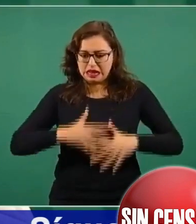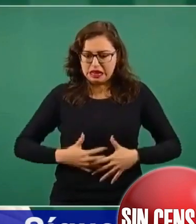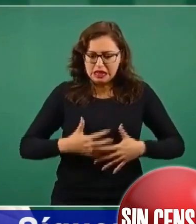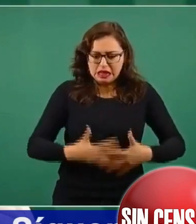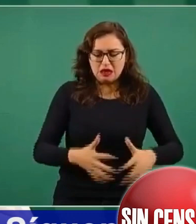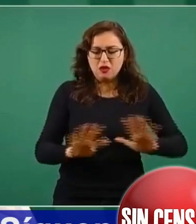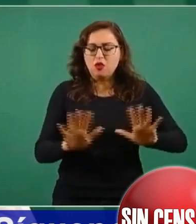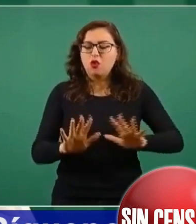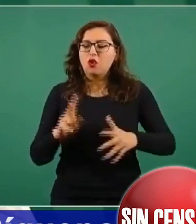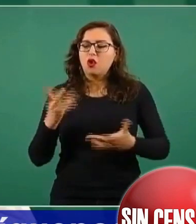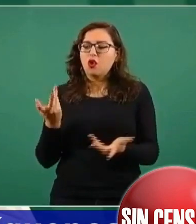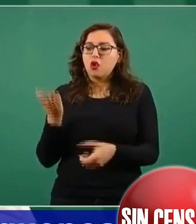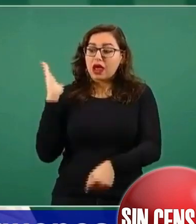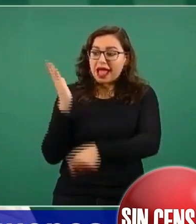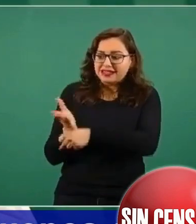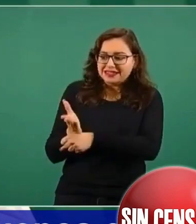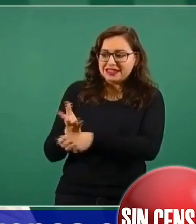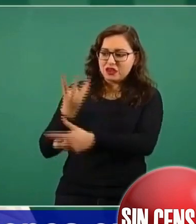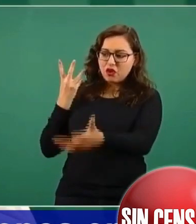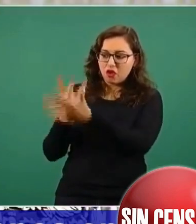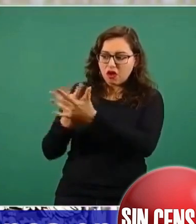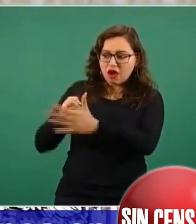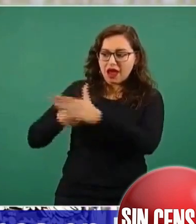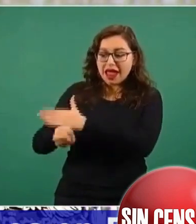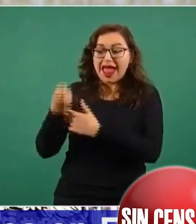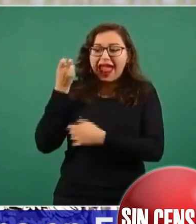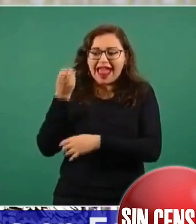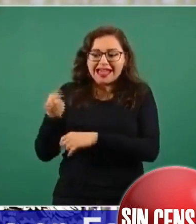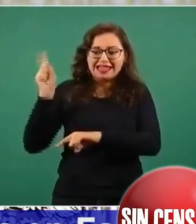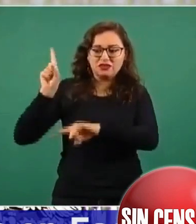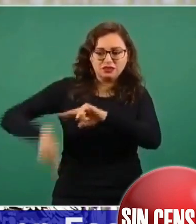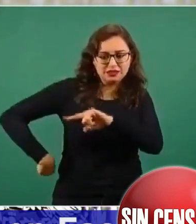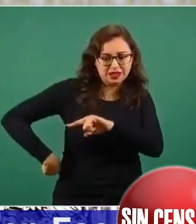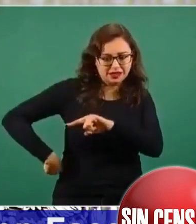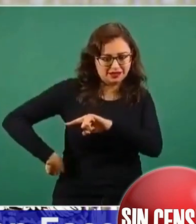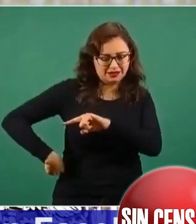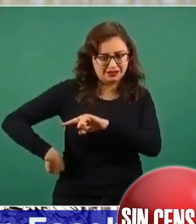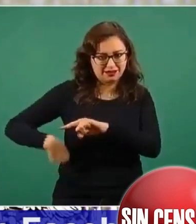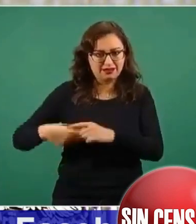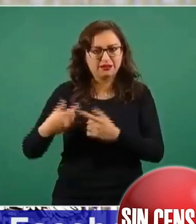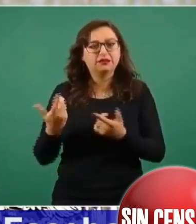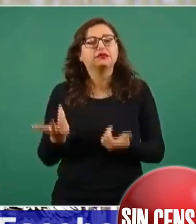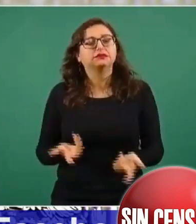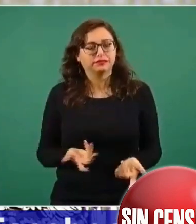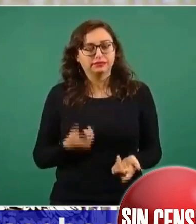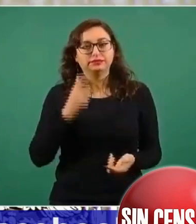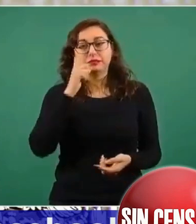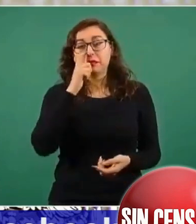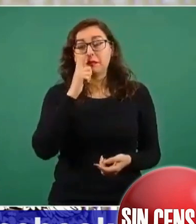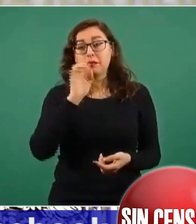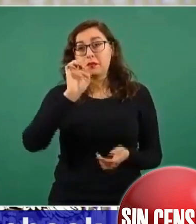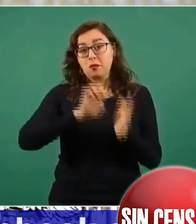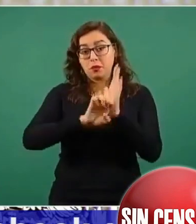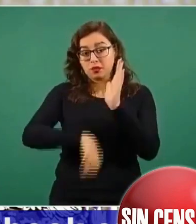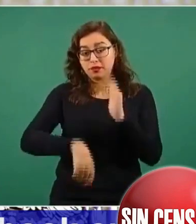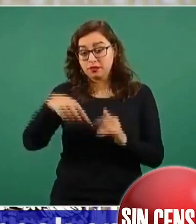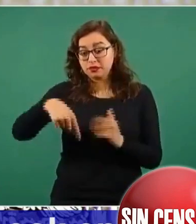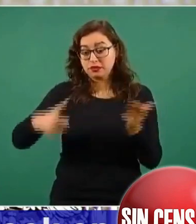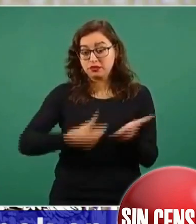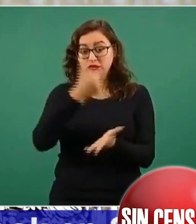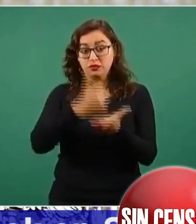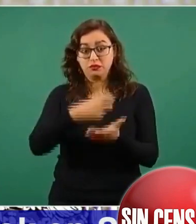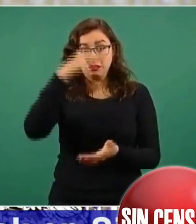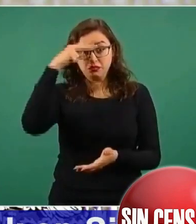despenalizar las conductas. Y, por ejemplo, en la Ciudad de México, el aborto sigue